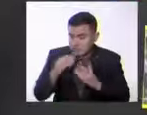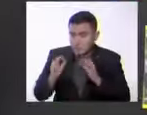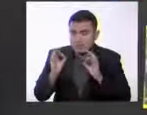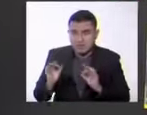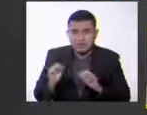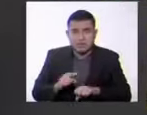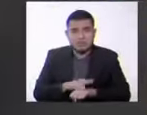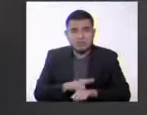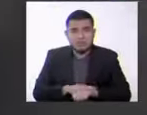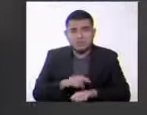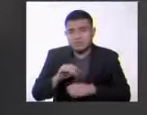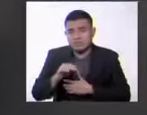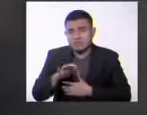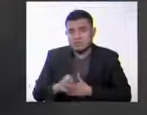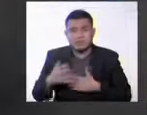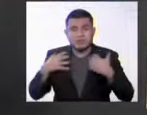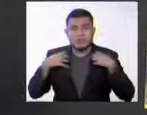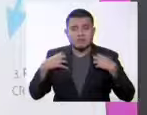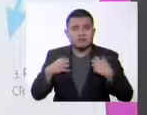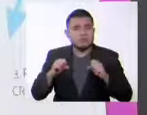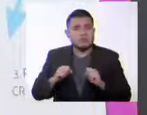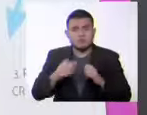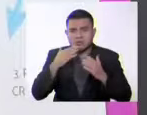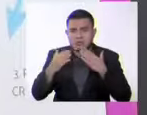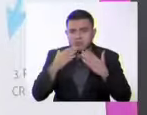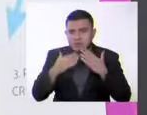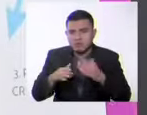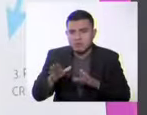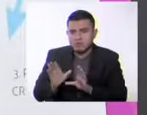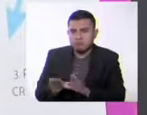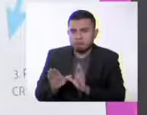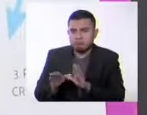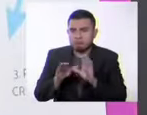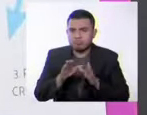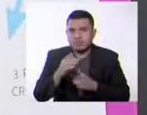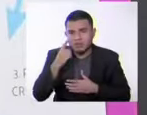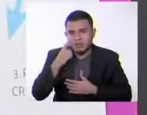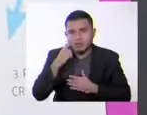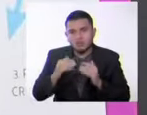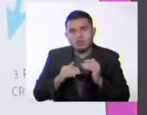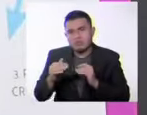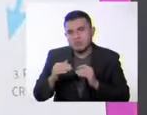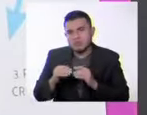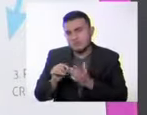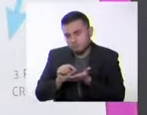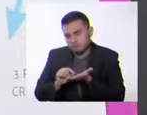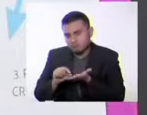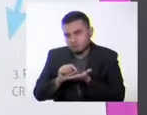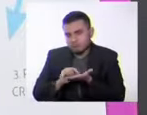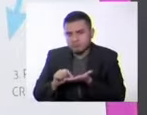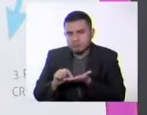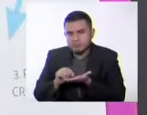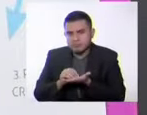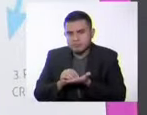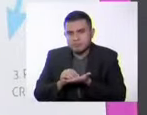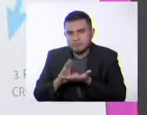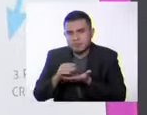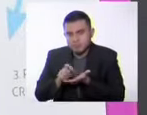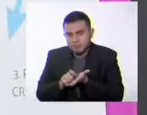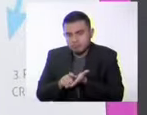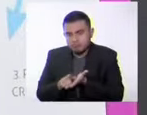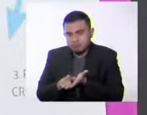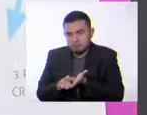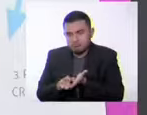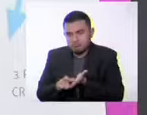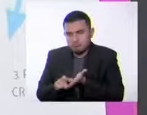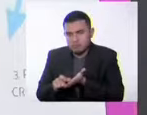ciclo, ¿no? Que de vida de una, podríamos llamarlo de una mariposa. Así es. En donde inicia con los huevecillos, luego pasa a ser